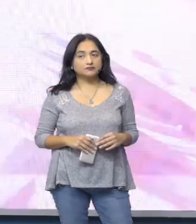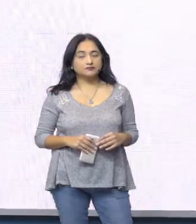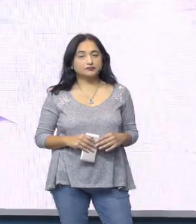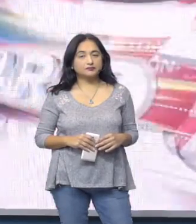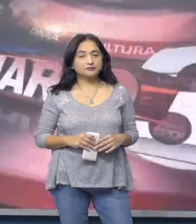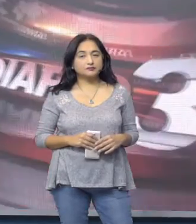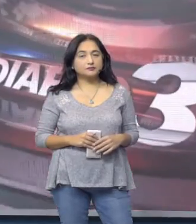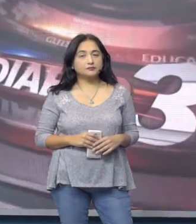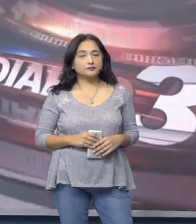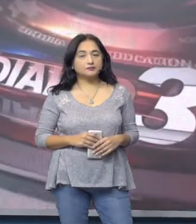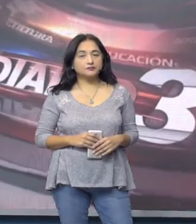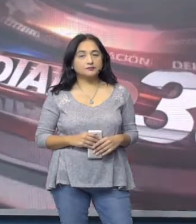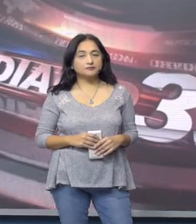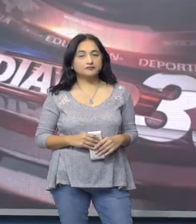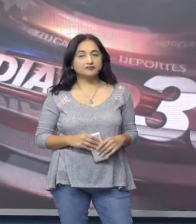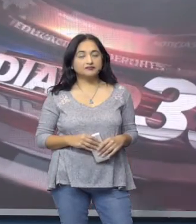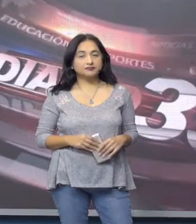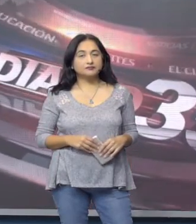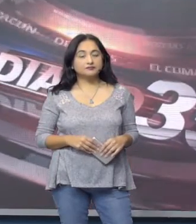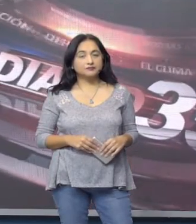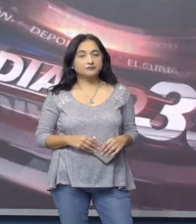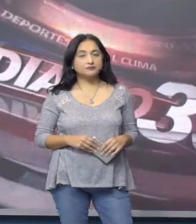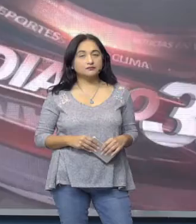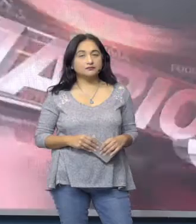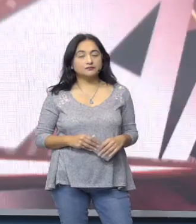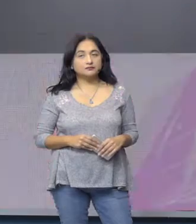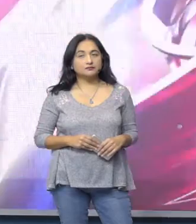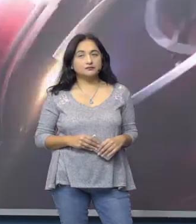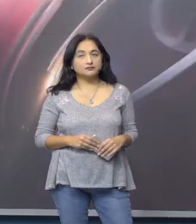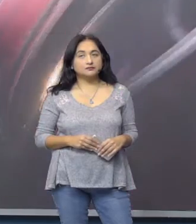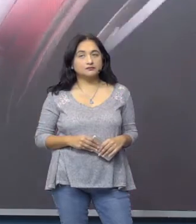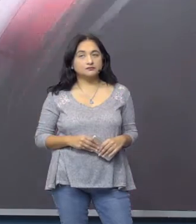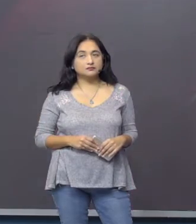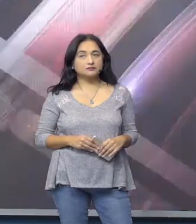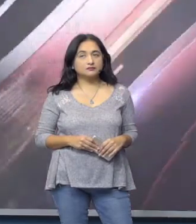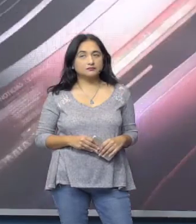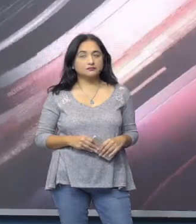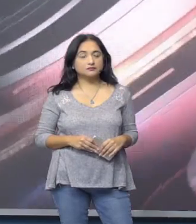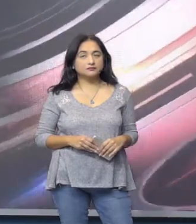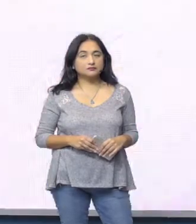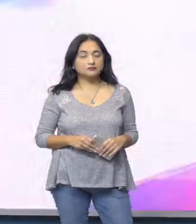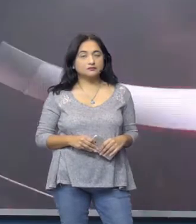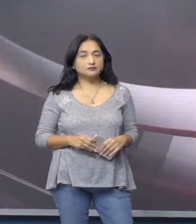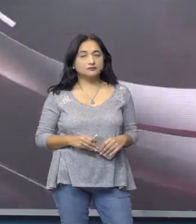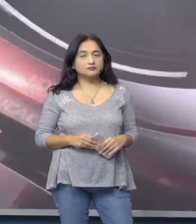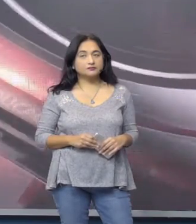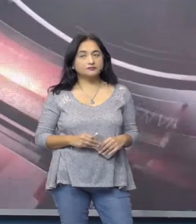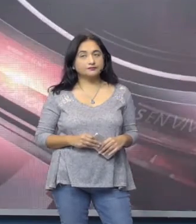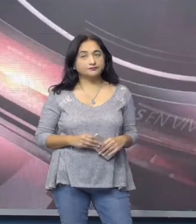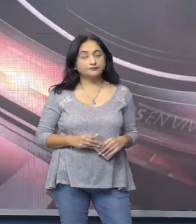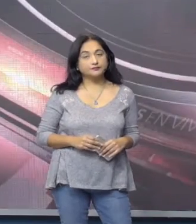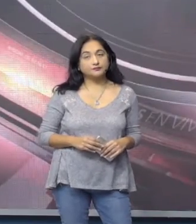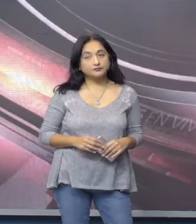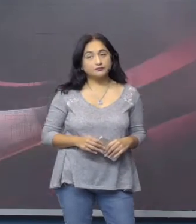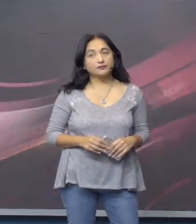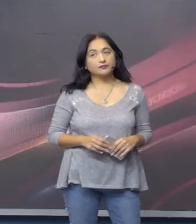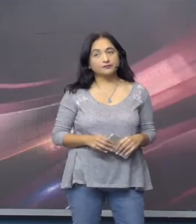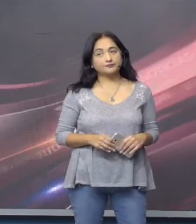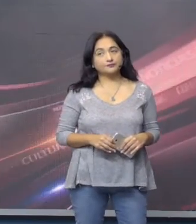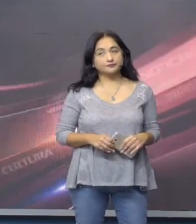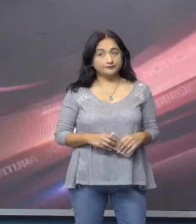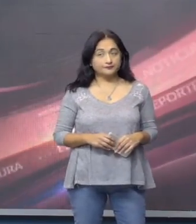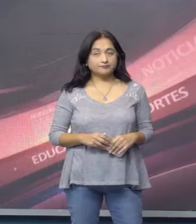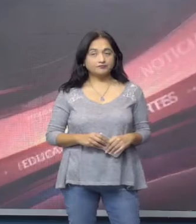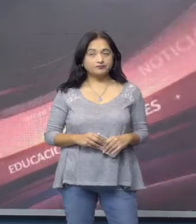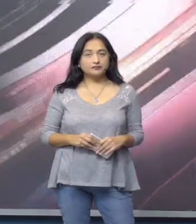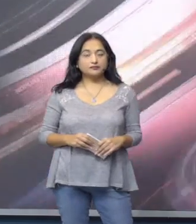fundamentalmente docentes y alumnos. Bueno, esto fue muy importante ponernos de acuerdo y así es